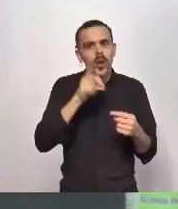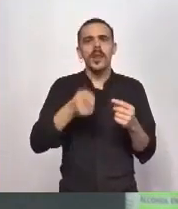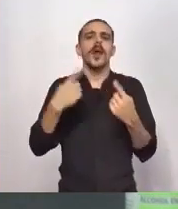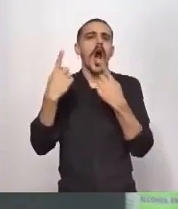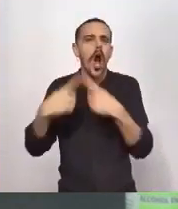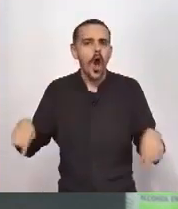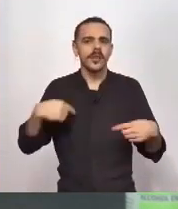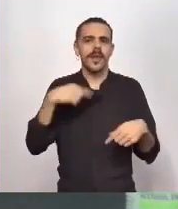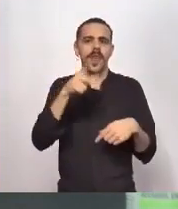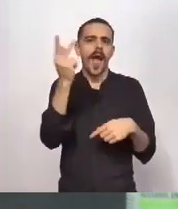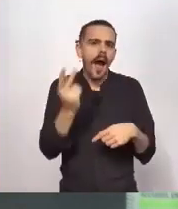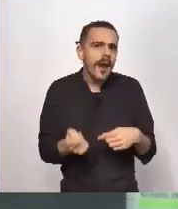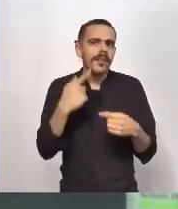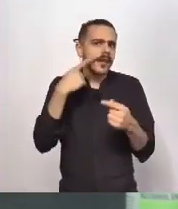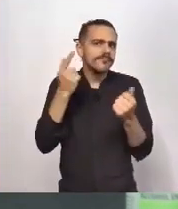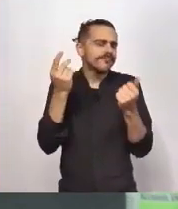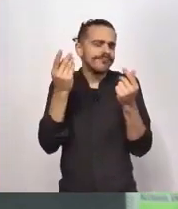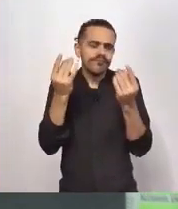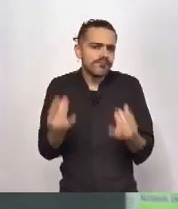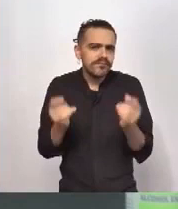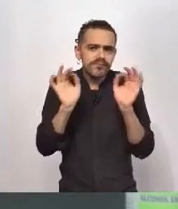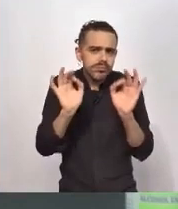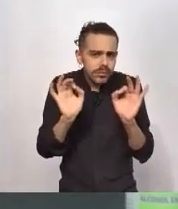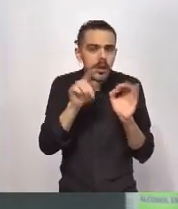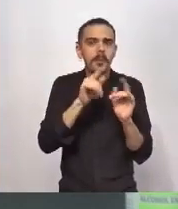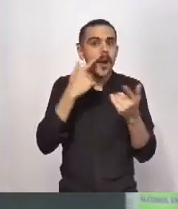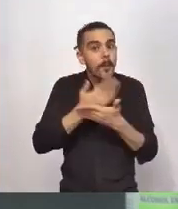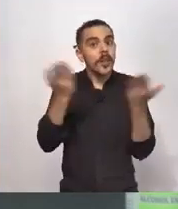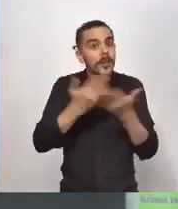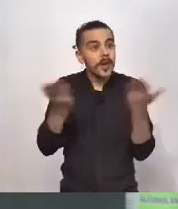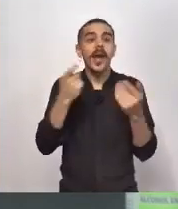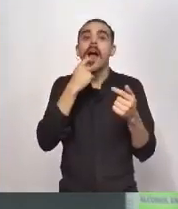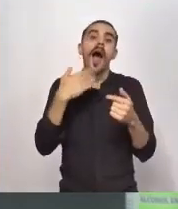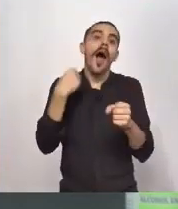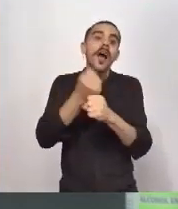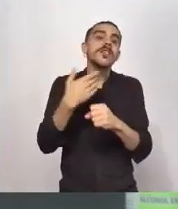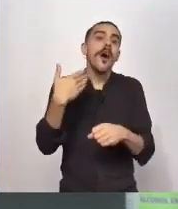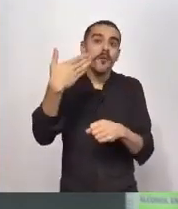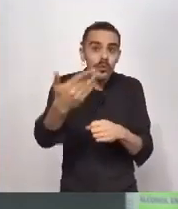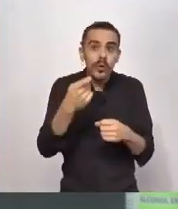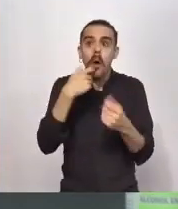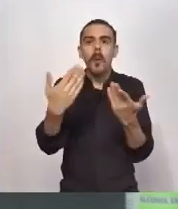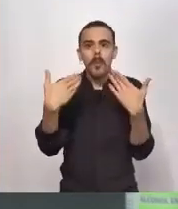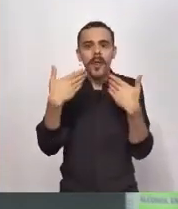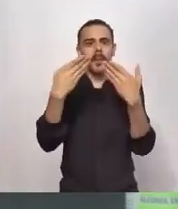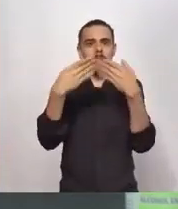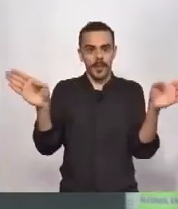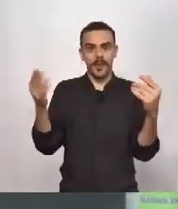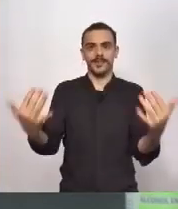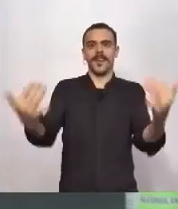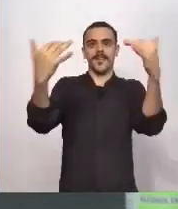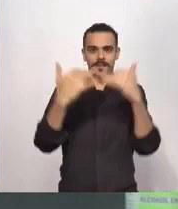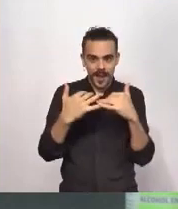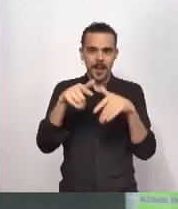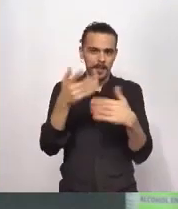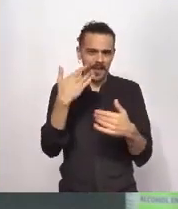puedan conocerlo de manera virtual y en el futuro, cuando podamos volver a los museos, poder conocerlo de